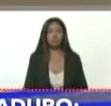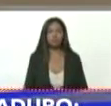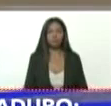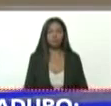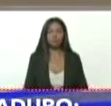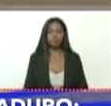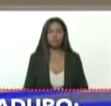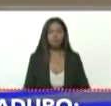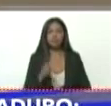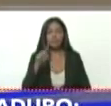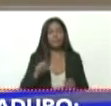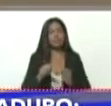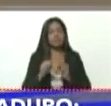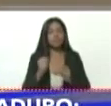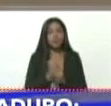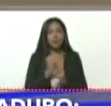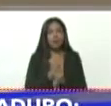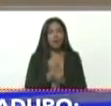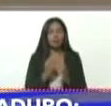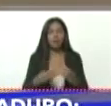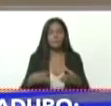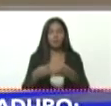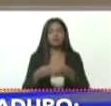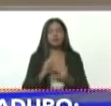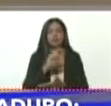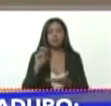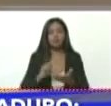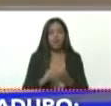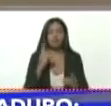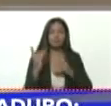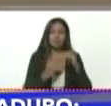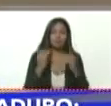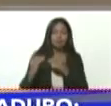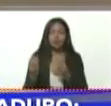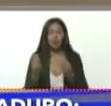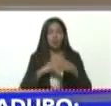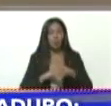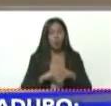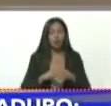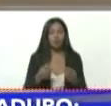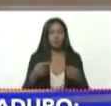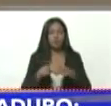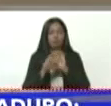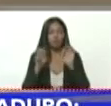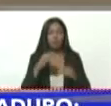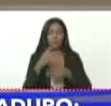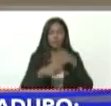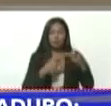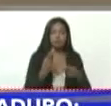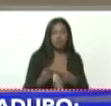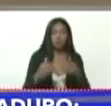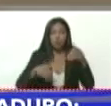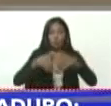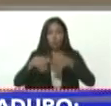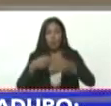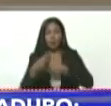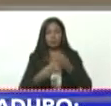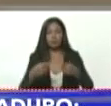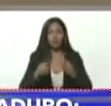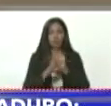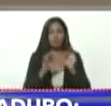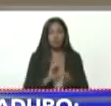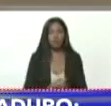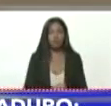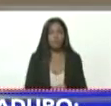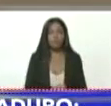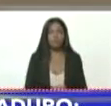También seguirá trabajando esta Mesa Nacional de Diálogo en un acuerdo que incluirá todos los procesos electorales que se deberán realizar en un